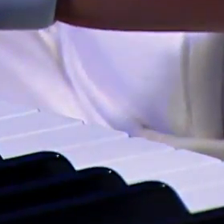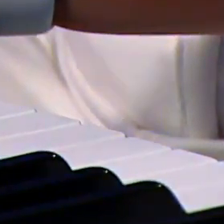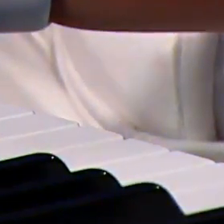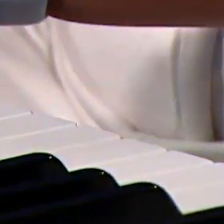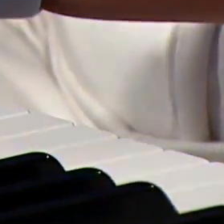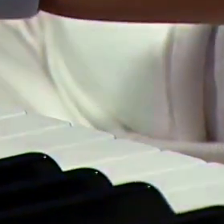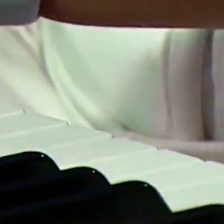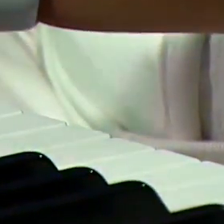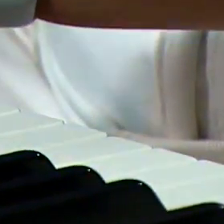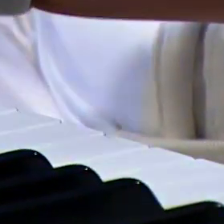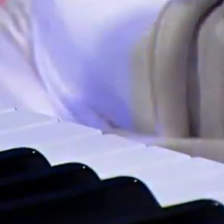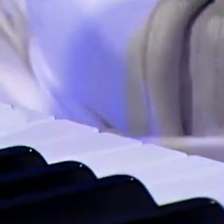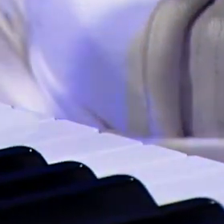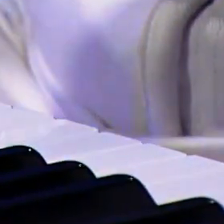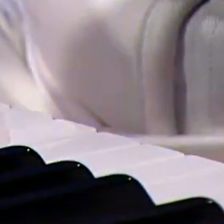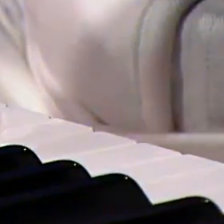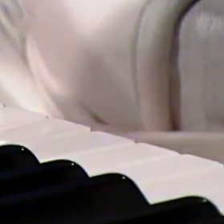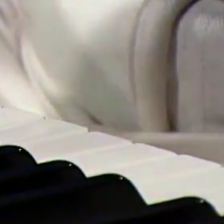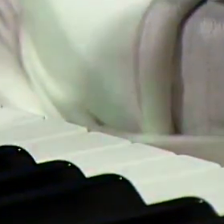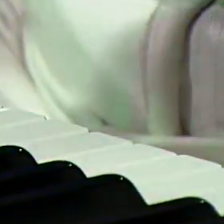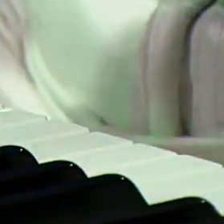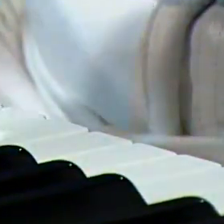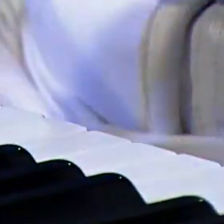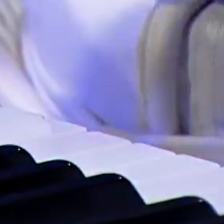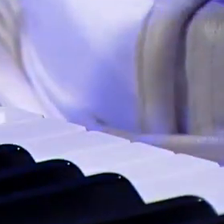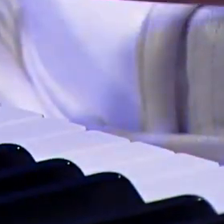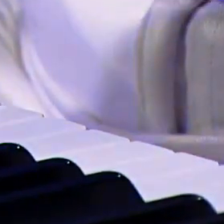secretos que aún temo contar.